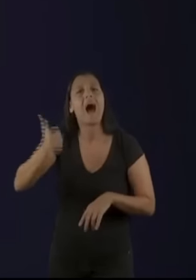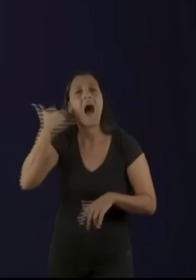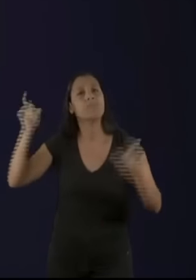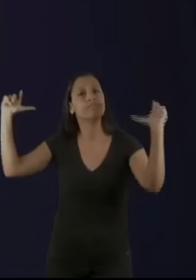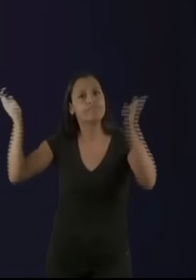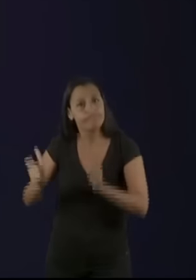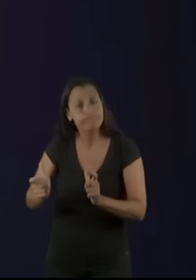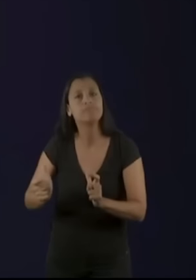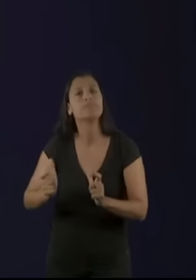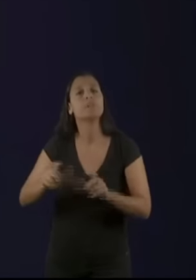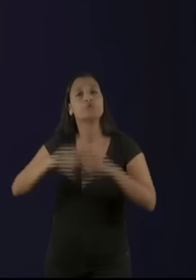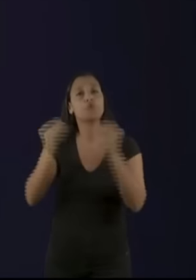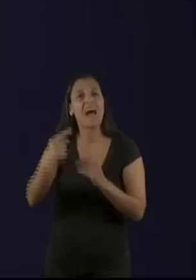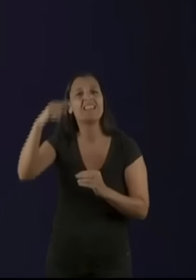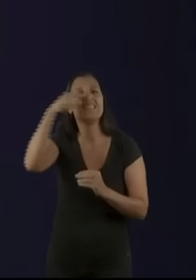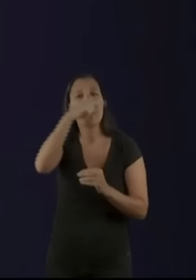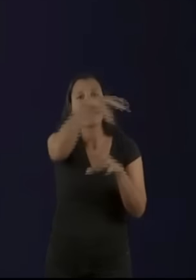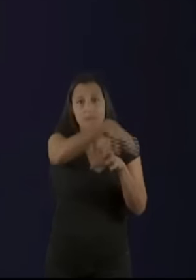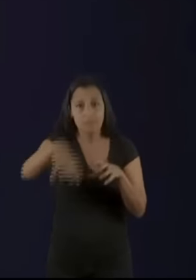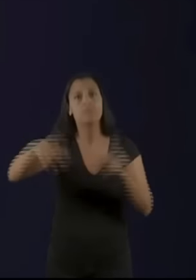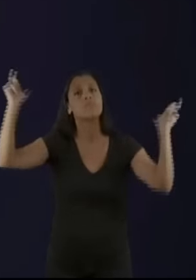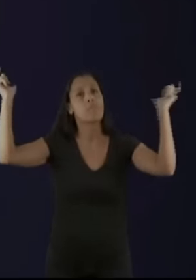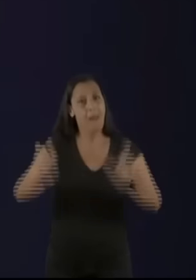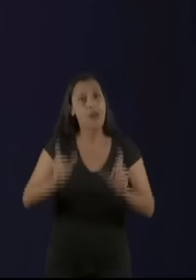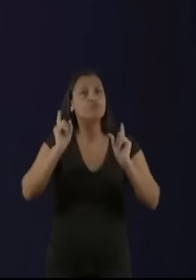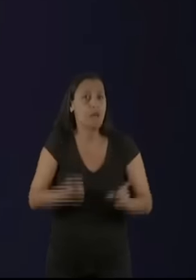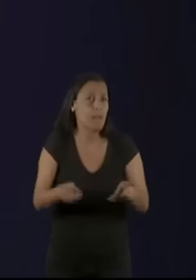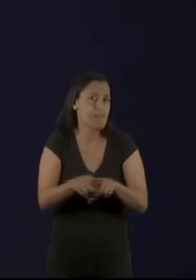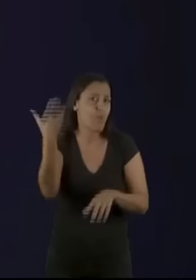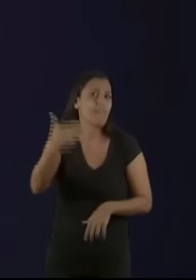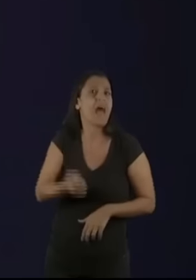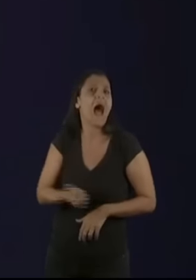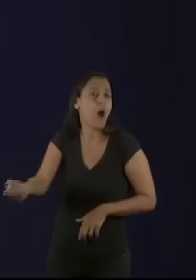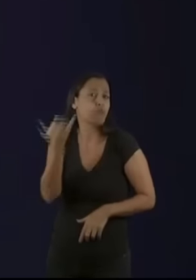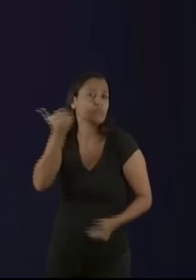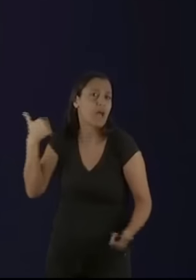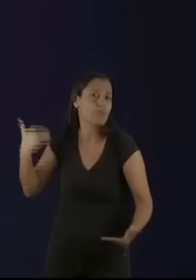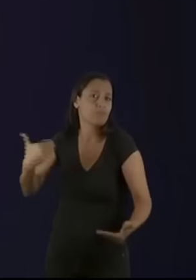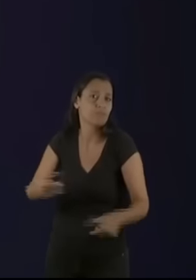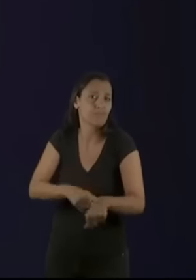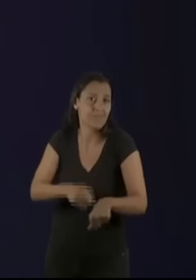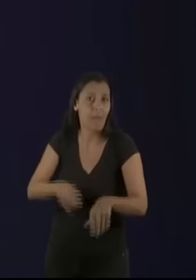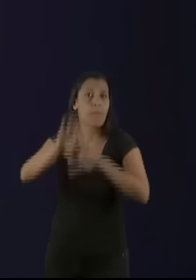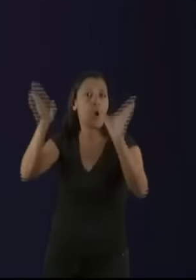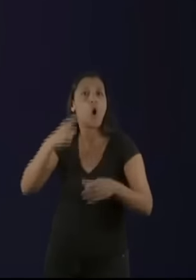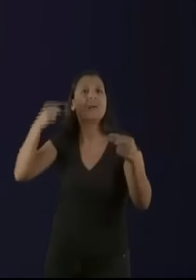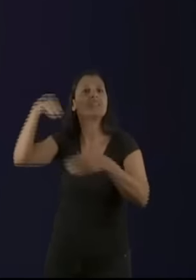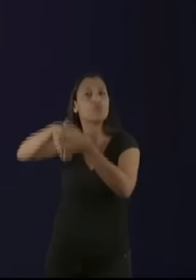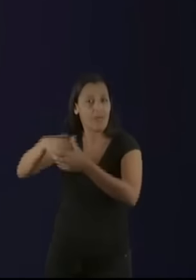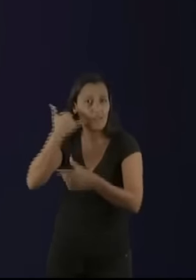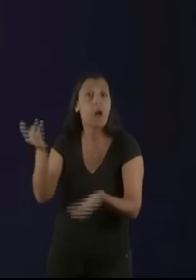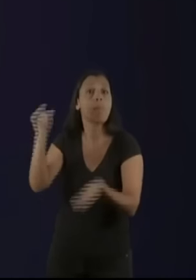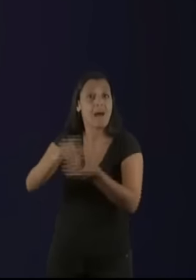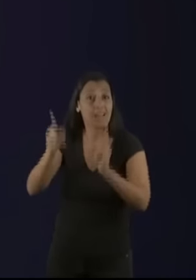otras siete unidades operativas se suma por supuesto a los recortes que venían ocurriendo en el en el instituto este